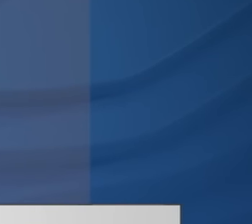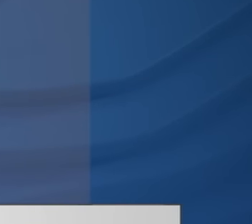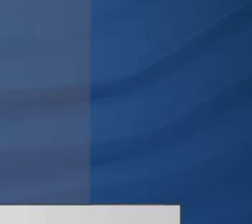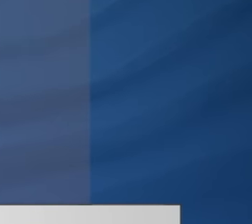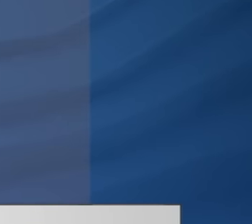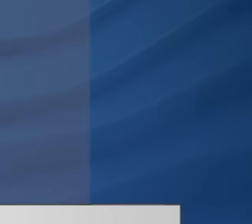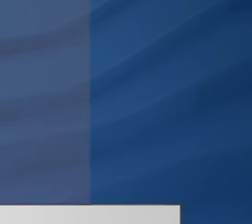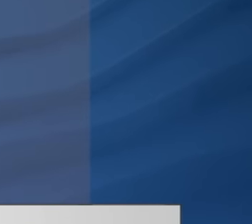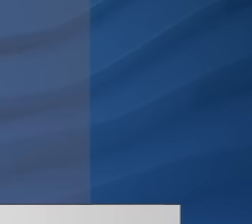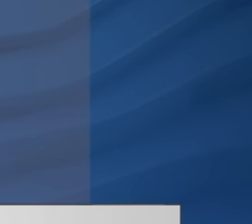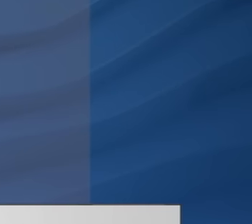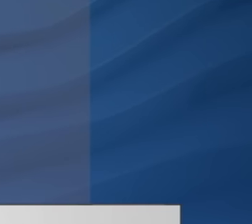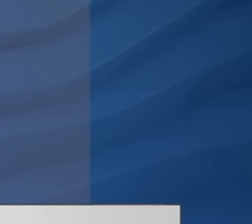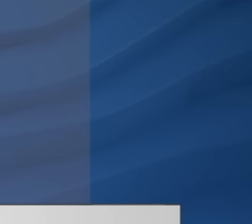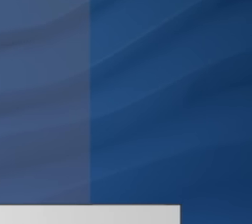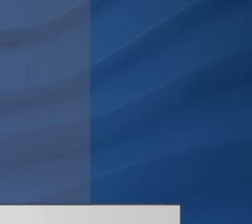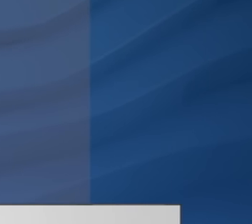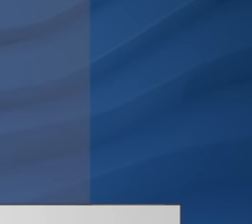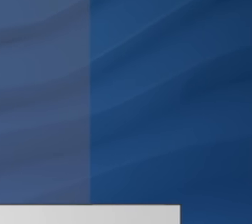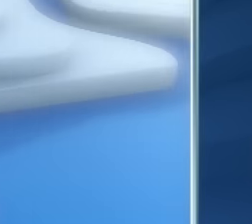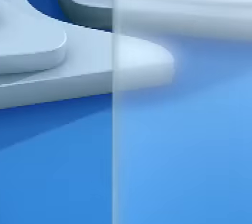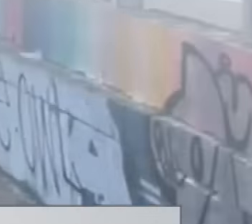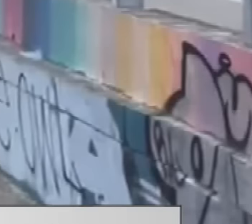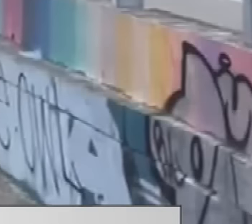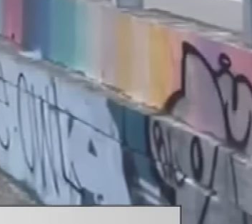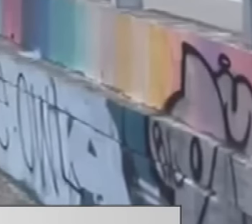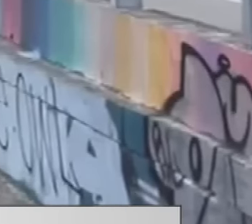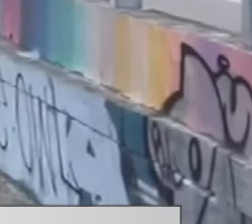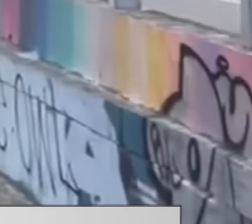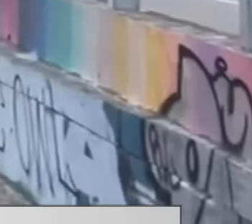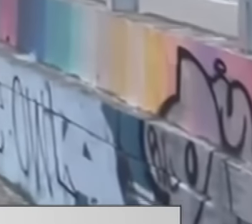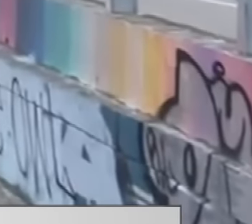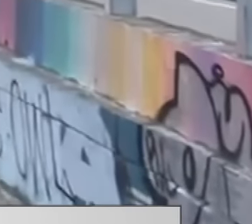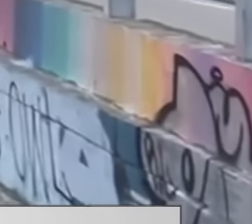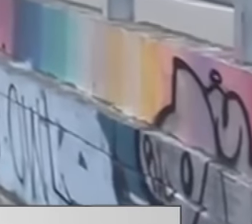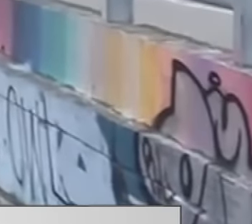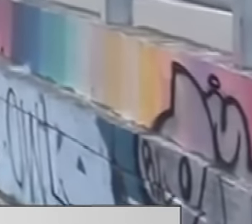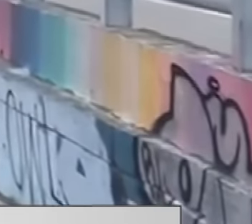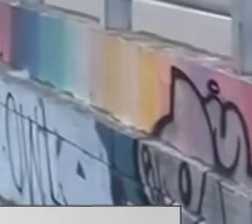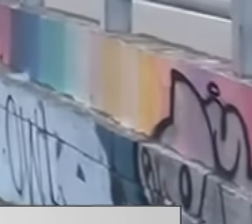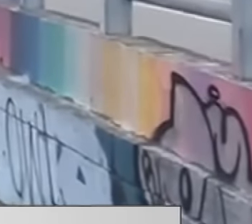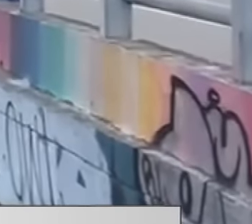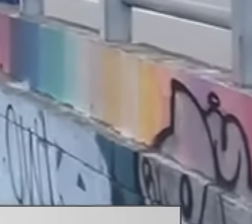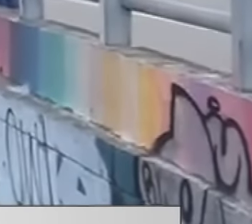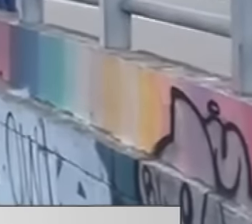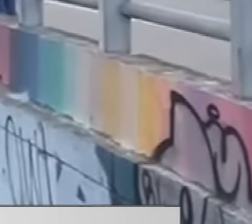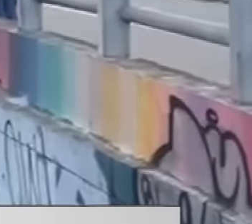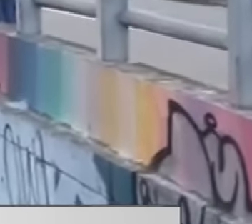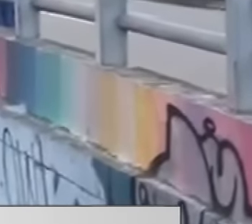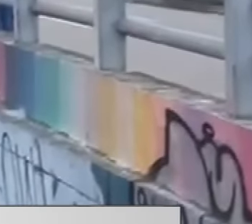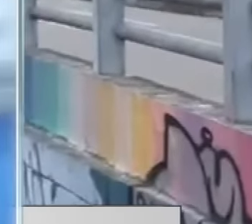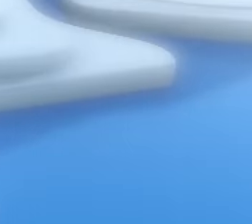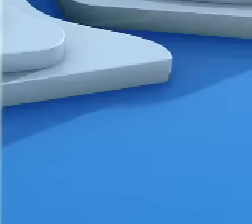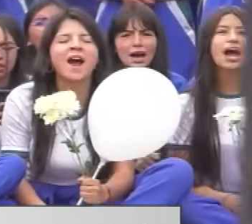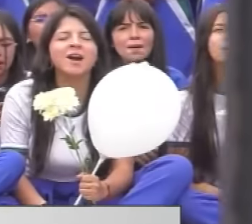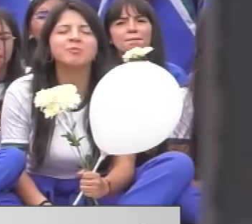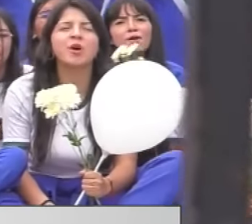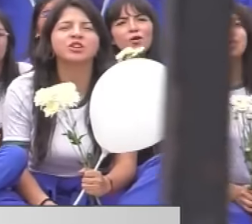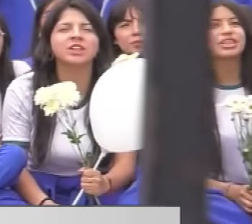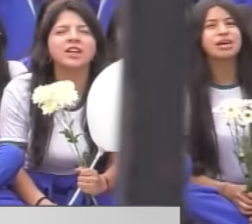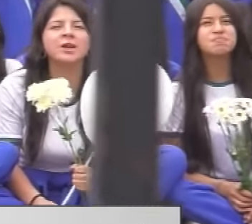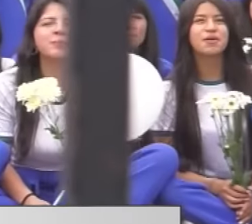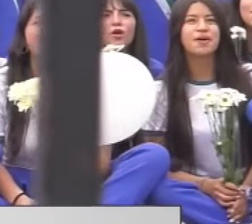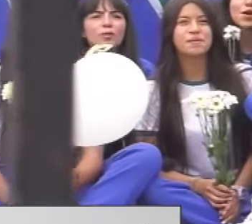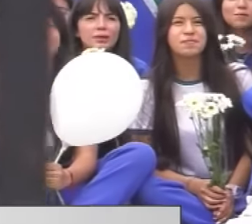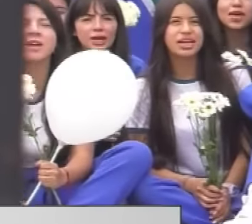en el centro de la población deja 6 heridos. Avanza movilización de maestros en las principales ciudades del país. Tragedia